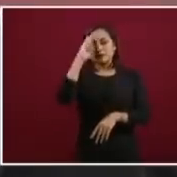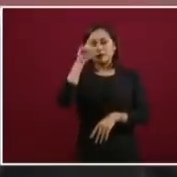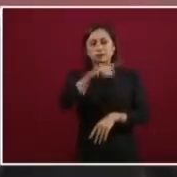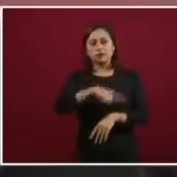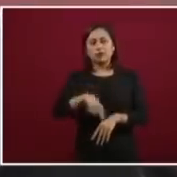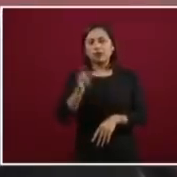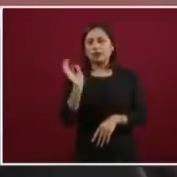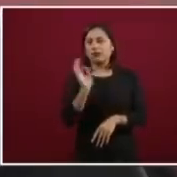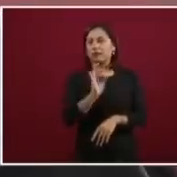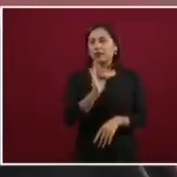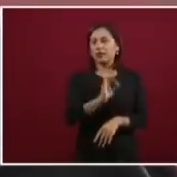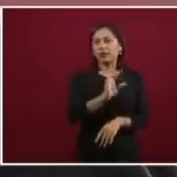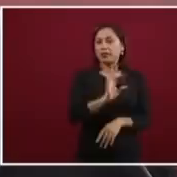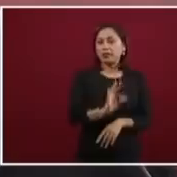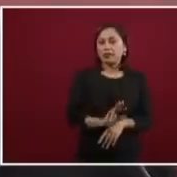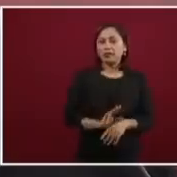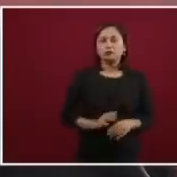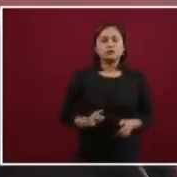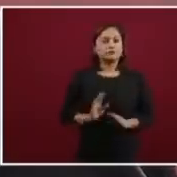a los ciudadanos